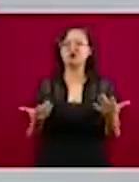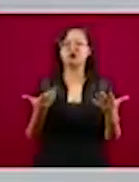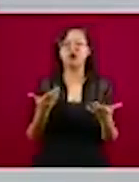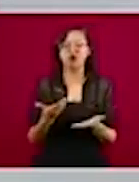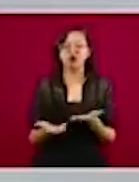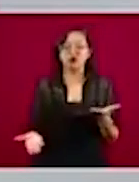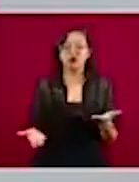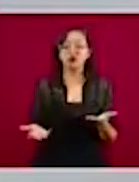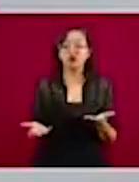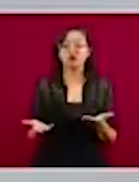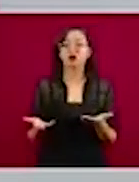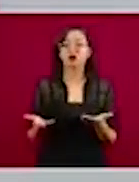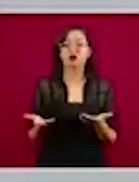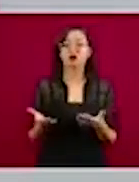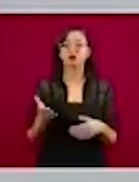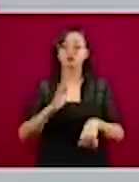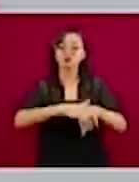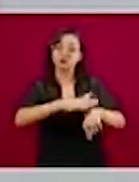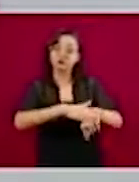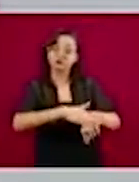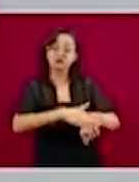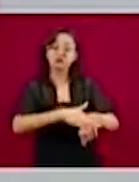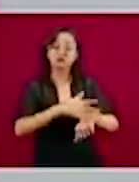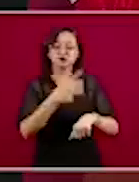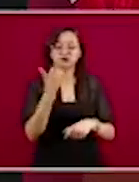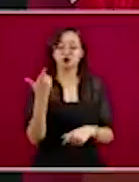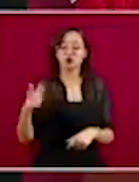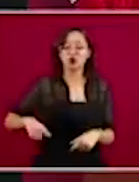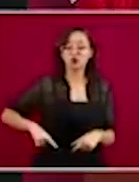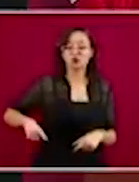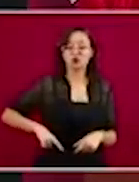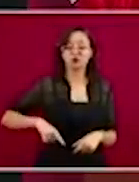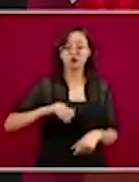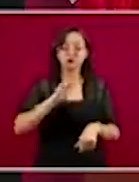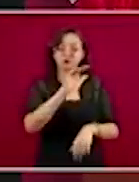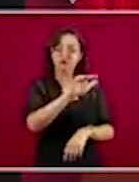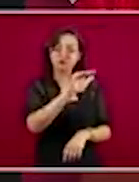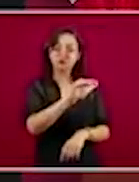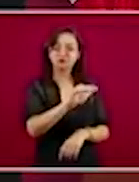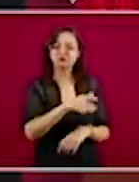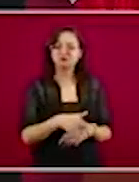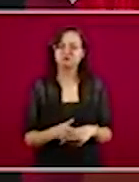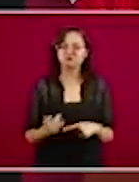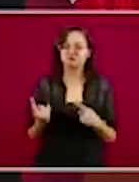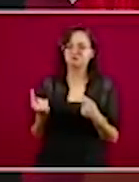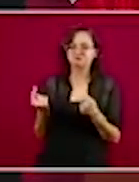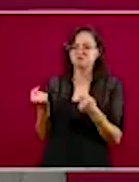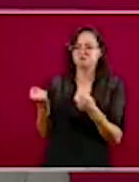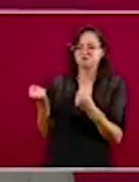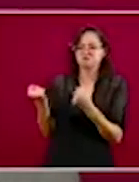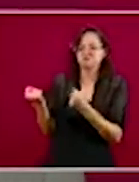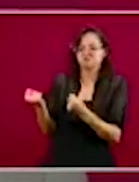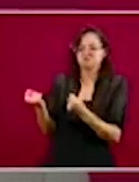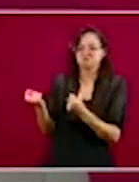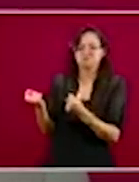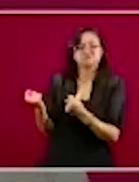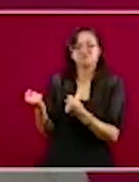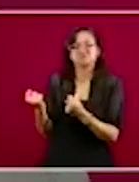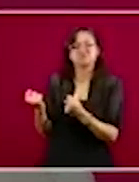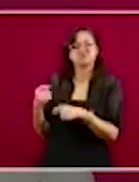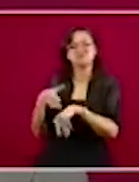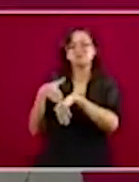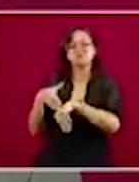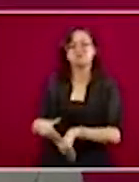durante la conferencia matutina en palacio nacional señaló que para lo anterior las medidas de distanciamiento social que en un principio estaban